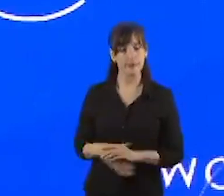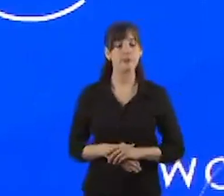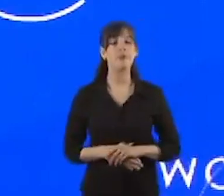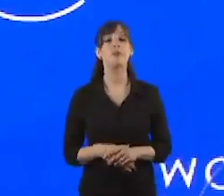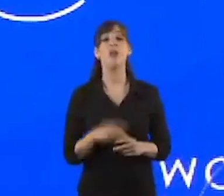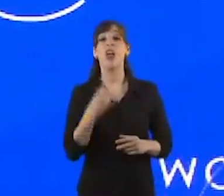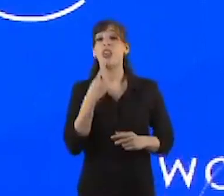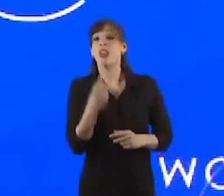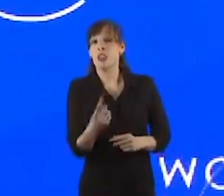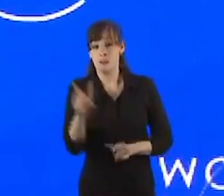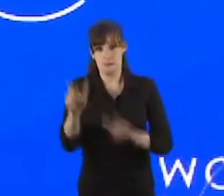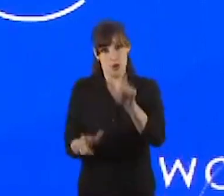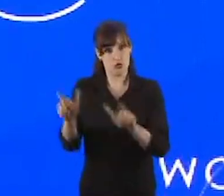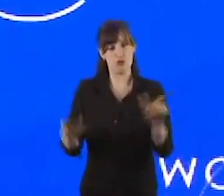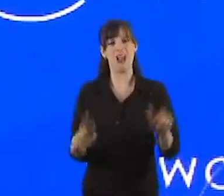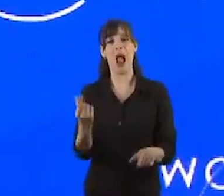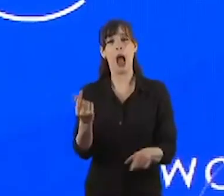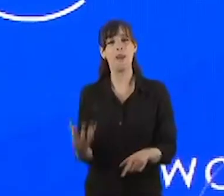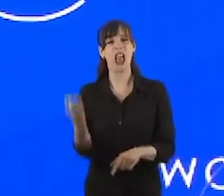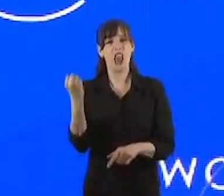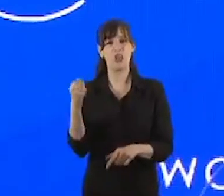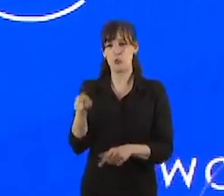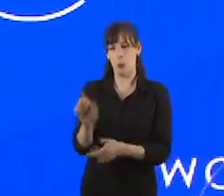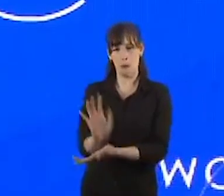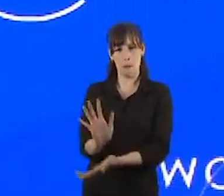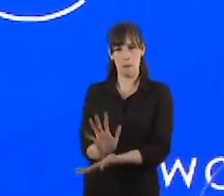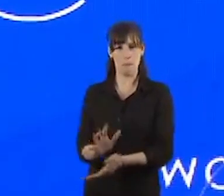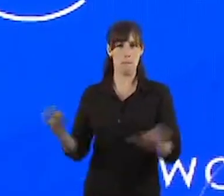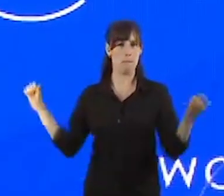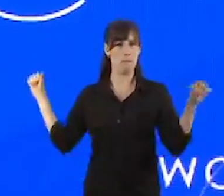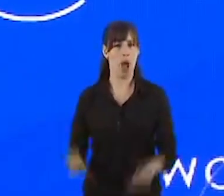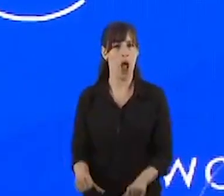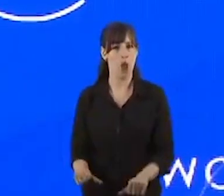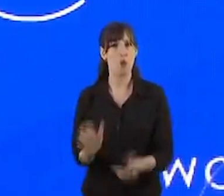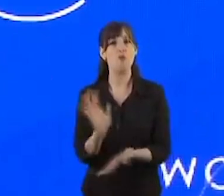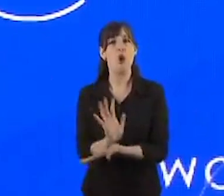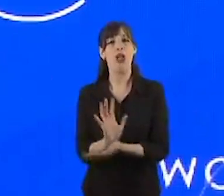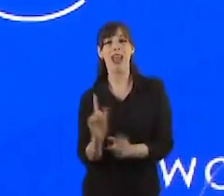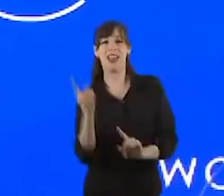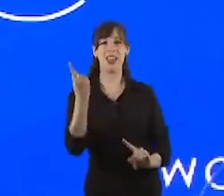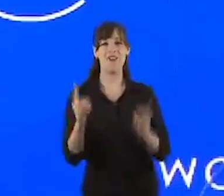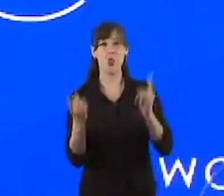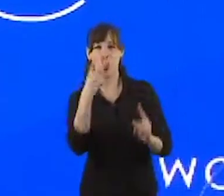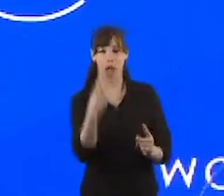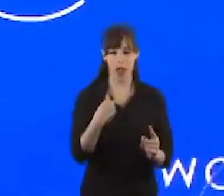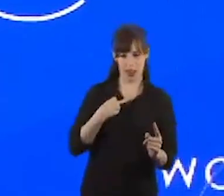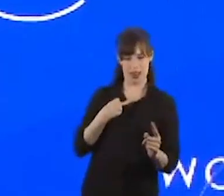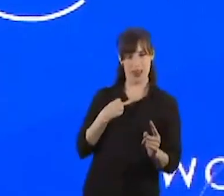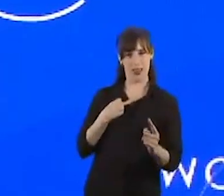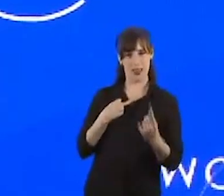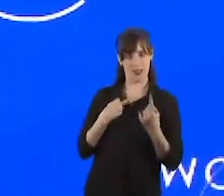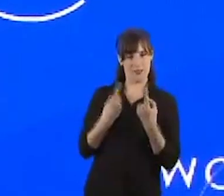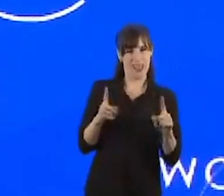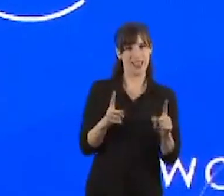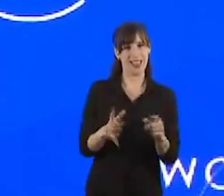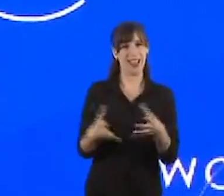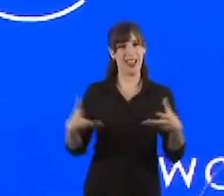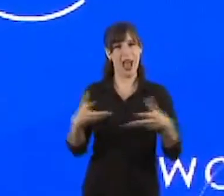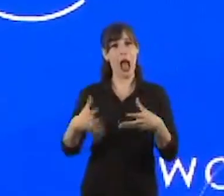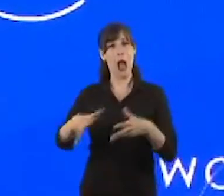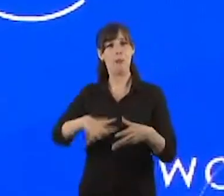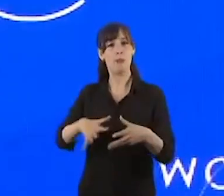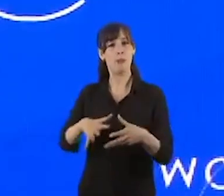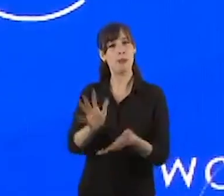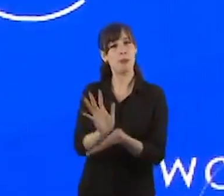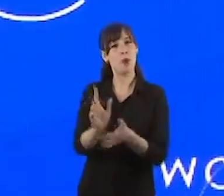capitalismo es malo porque es individualista y que el colectivismo es bueno porque es altruista, con la ajena. Y